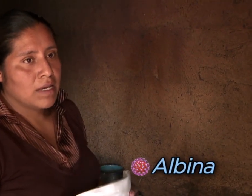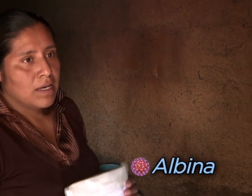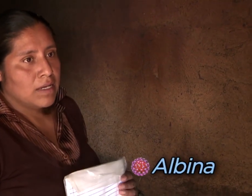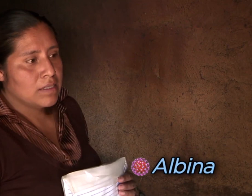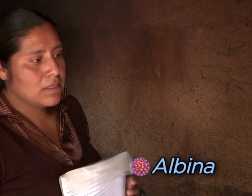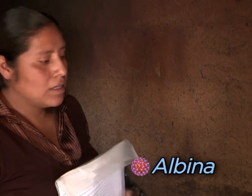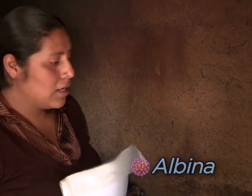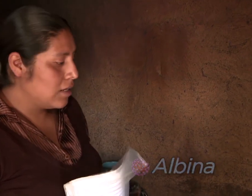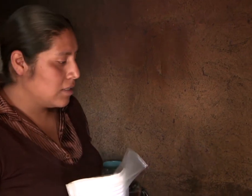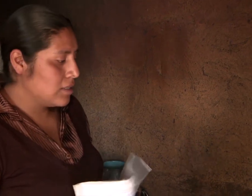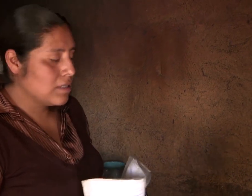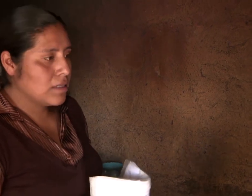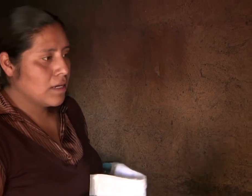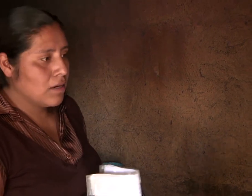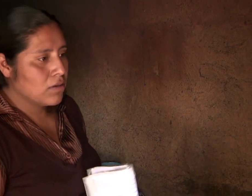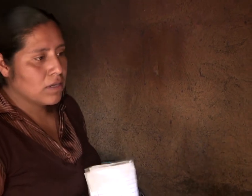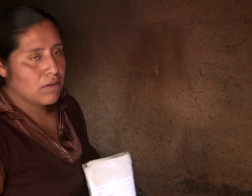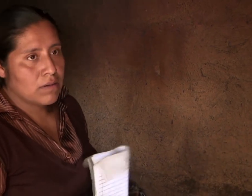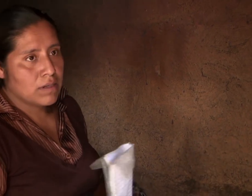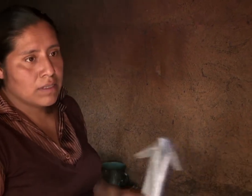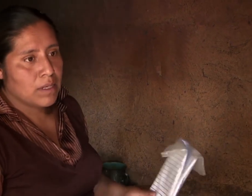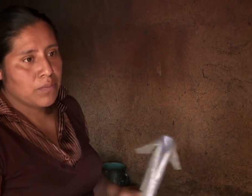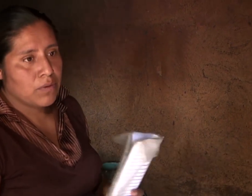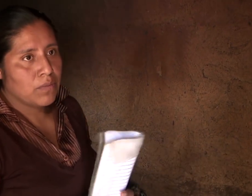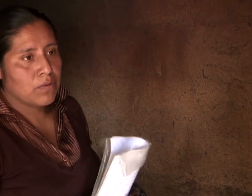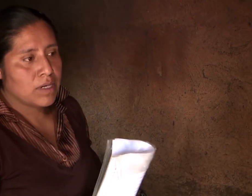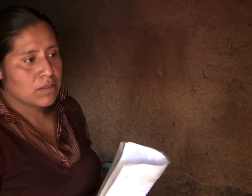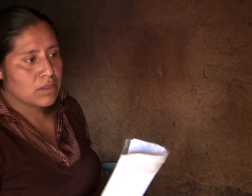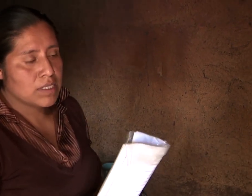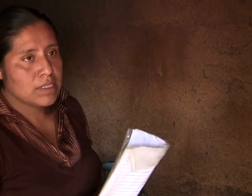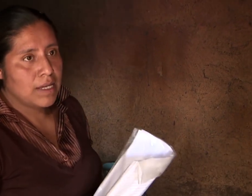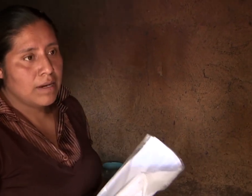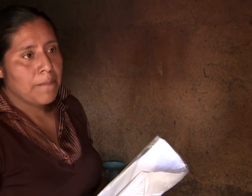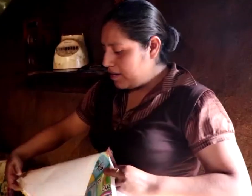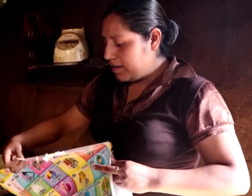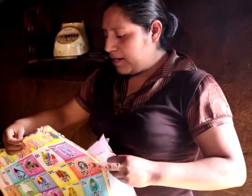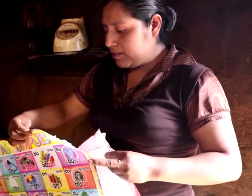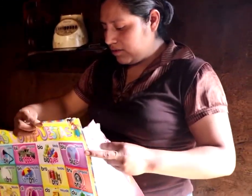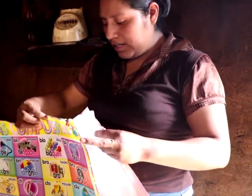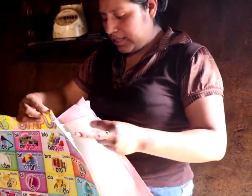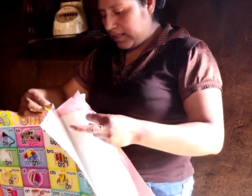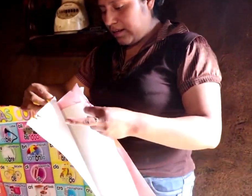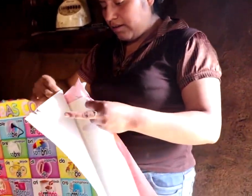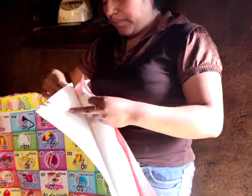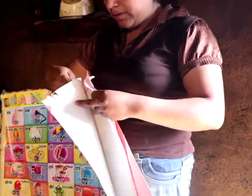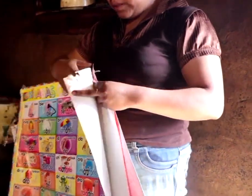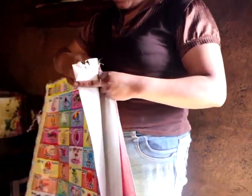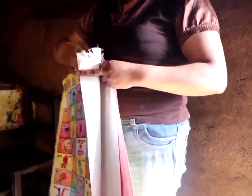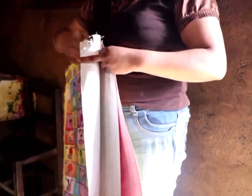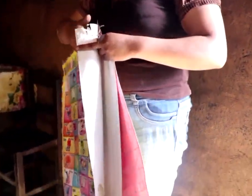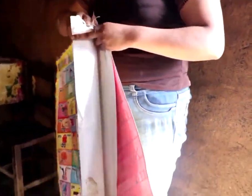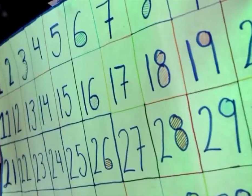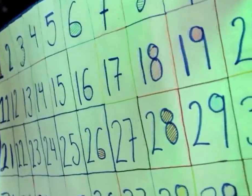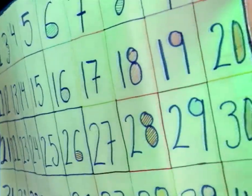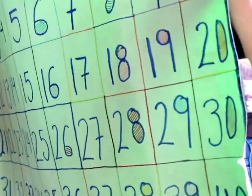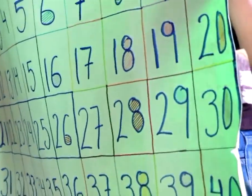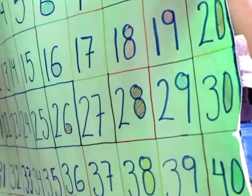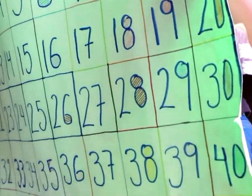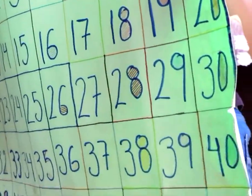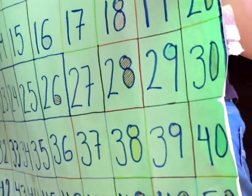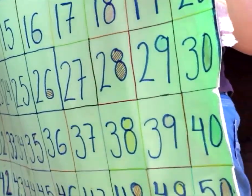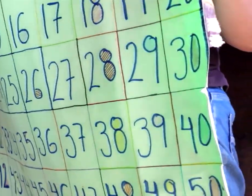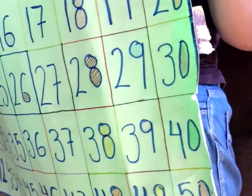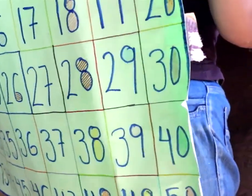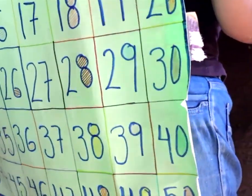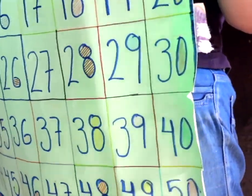enseñarles ahorita con el tiempo como las cosas están. Su mamá les apoya y compró material y además